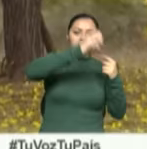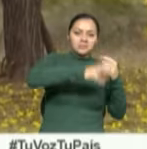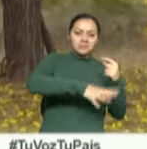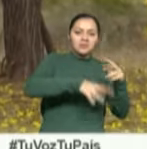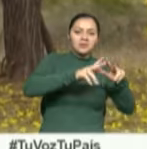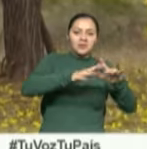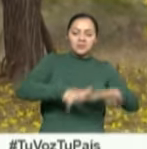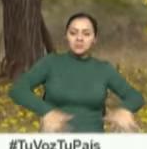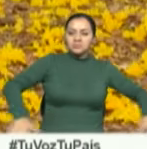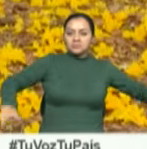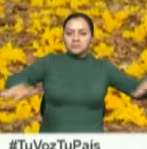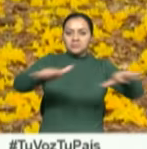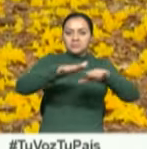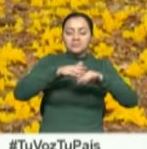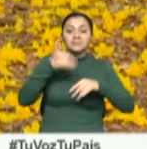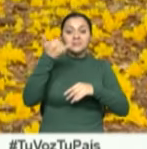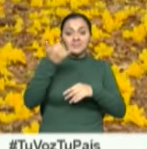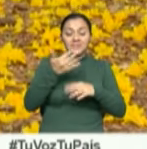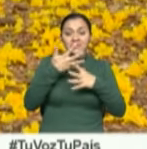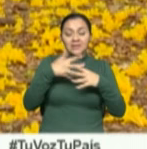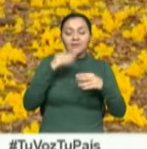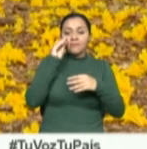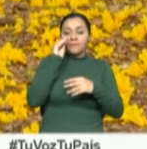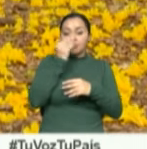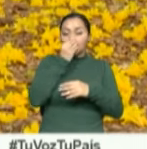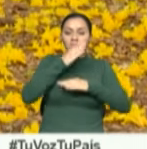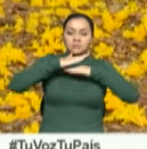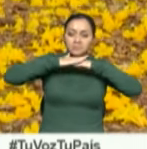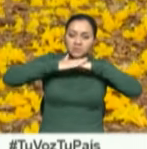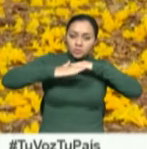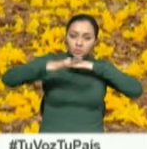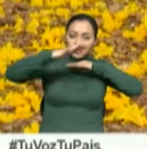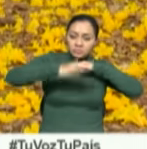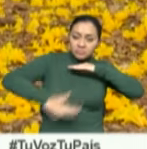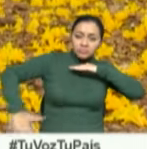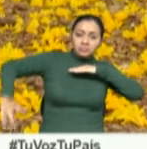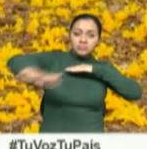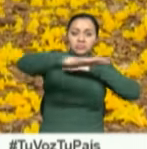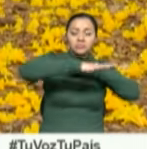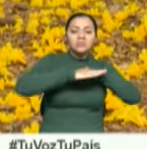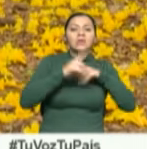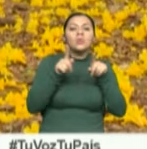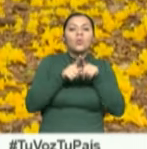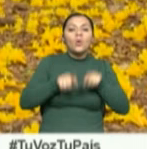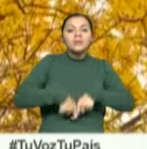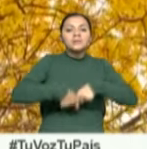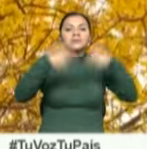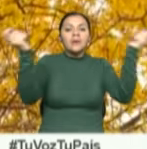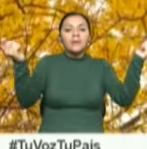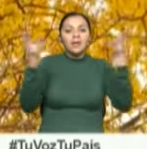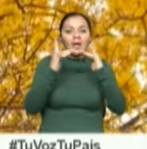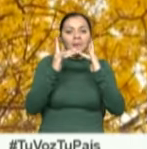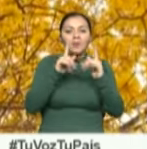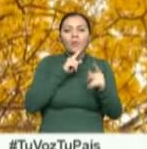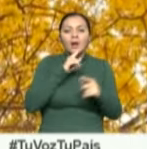naturalmente. Todas las flores cubren el piso con una sábana de un color amarillo intenso.